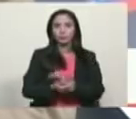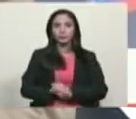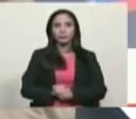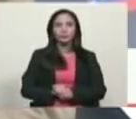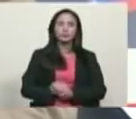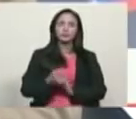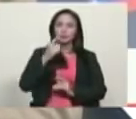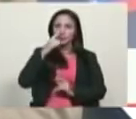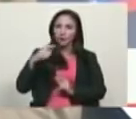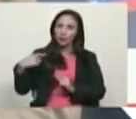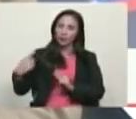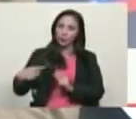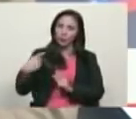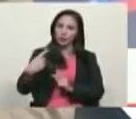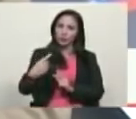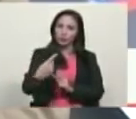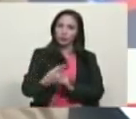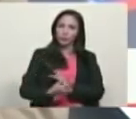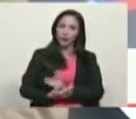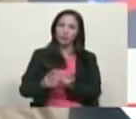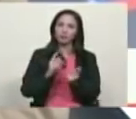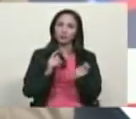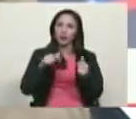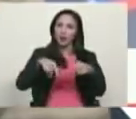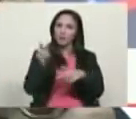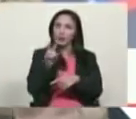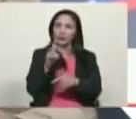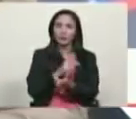Luego Venezuela vivió un